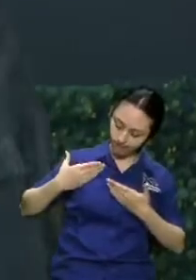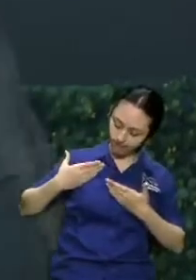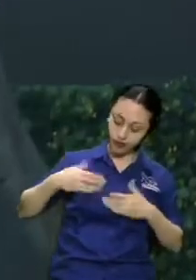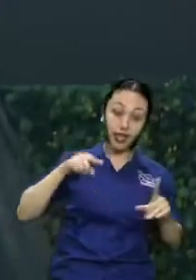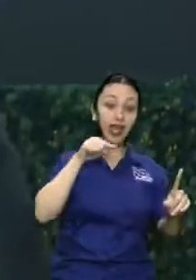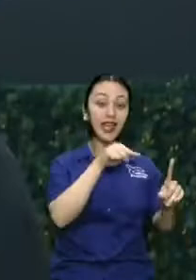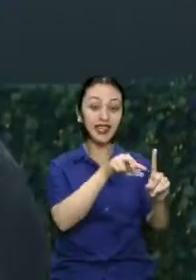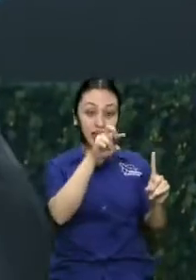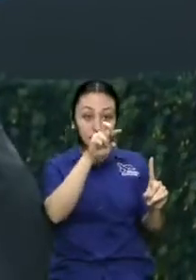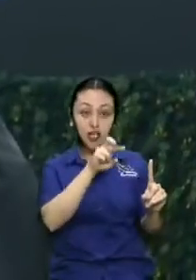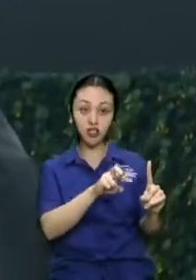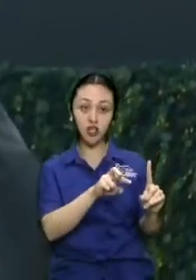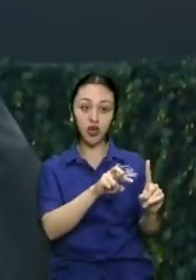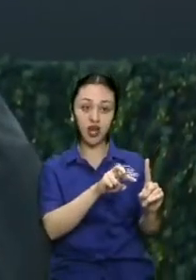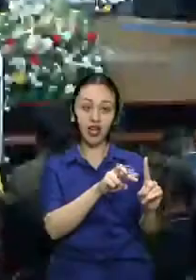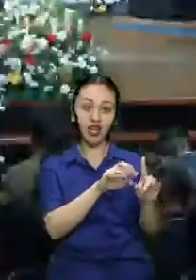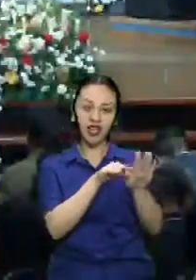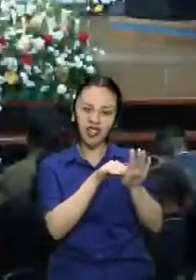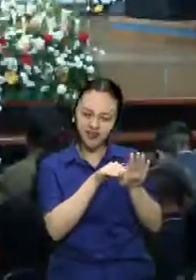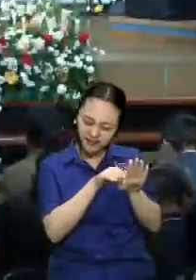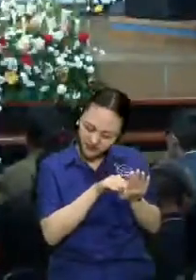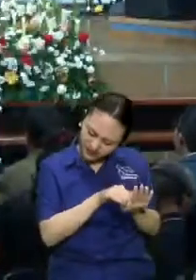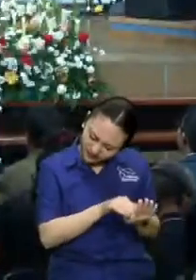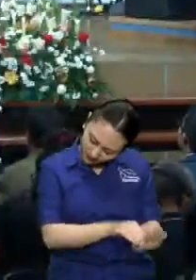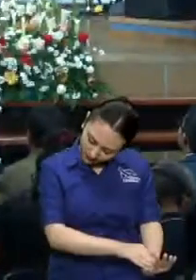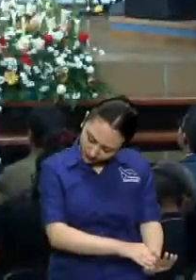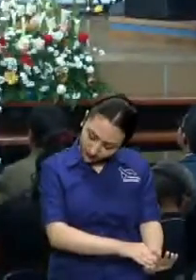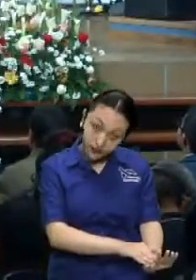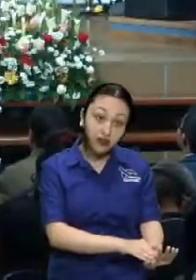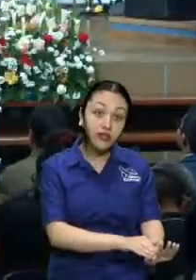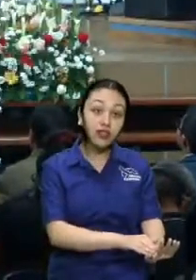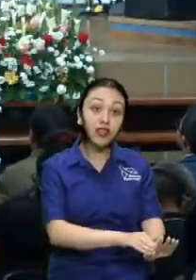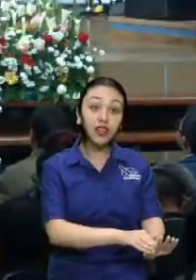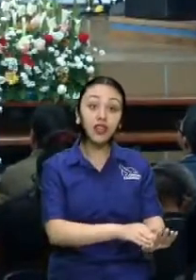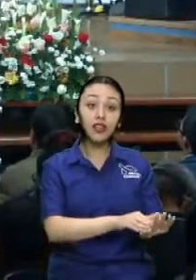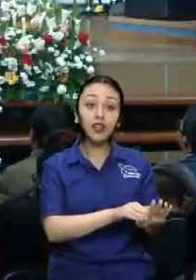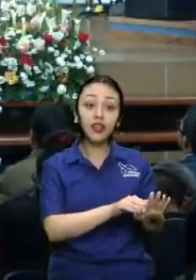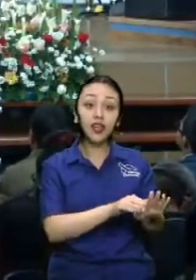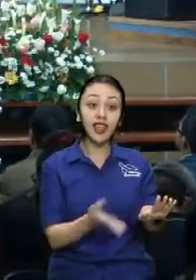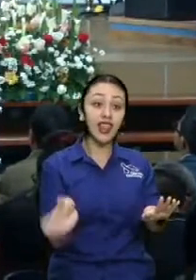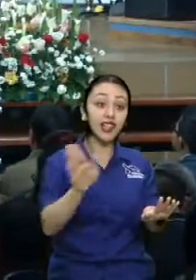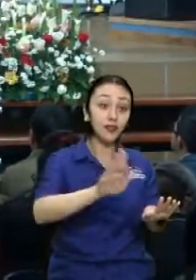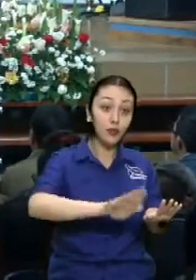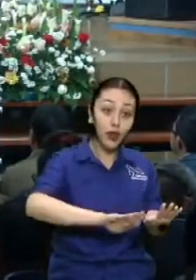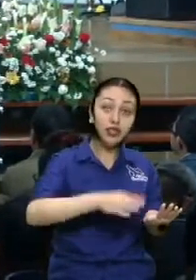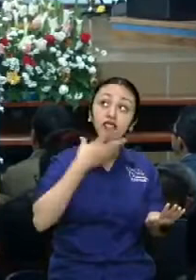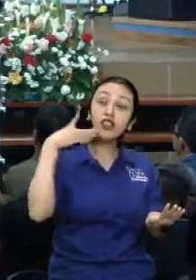a lo más bajo, ese va a ser mayor que Juan el Bautista.